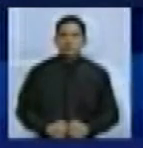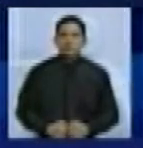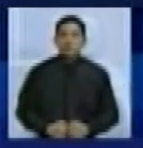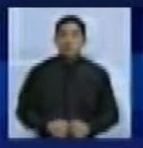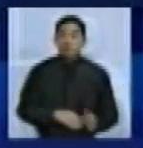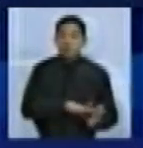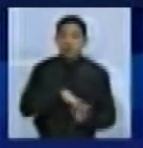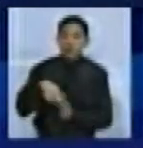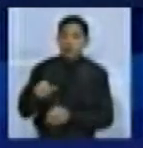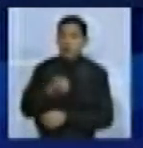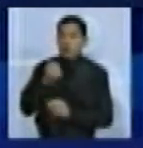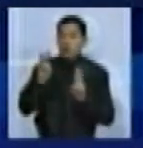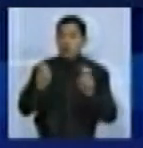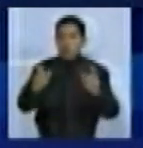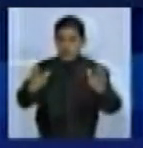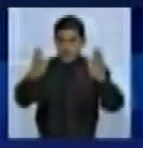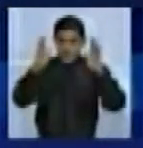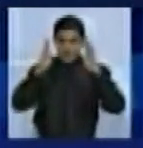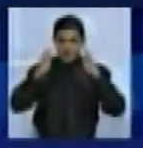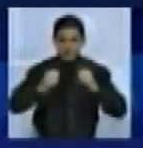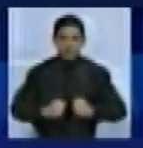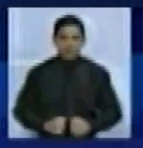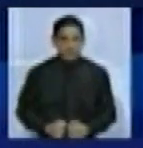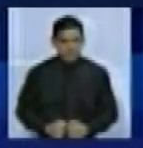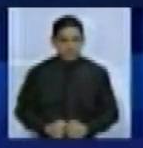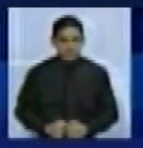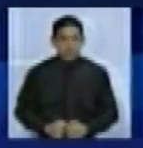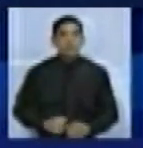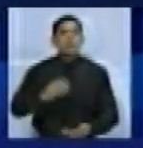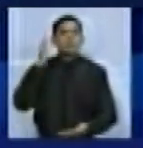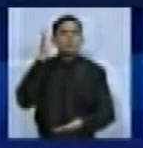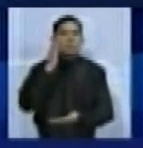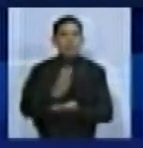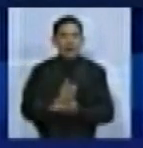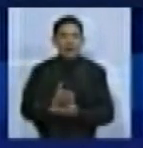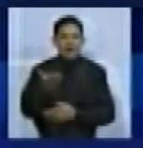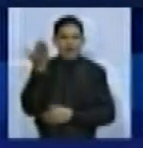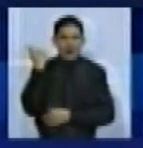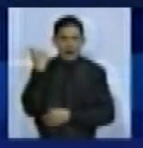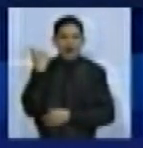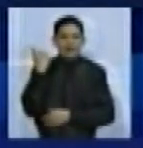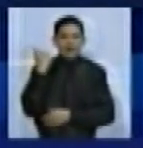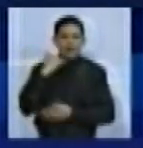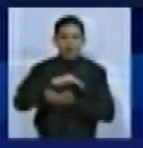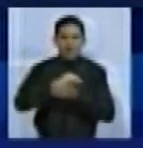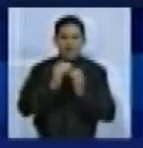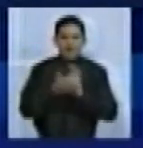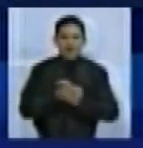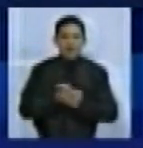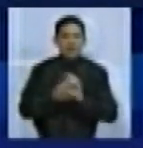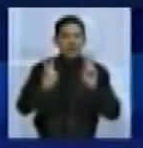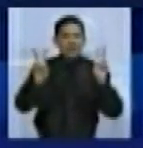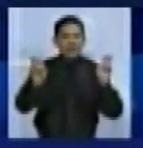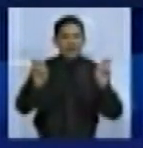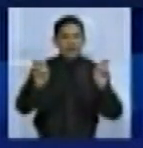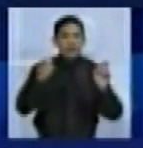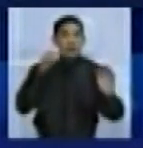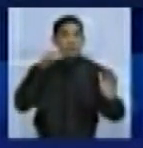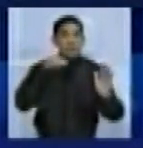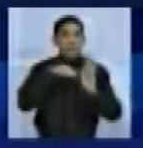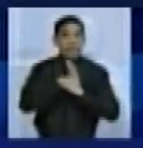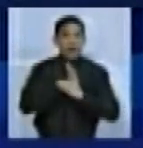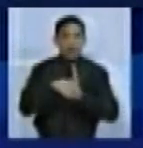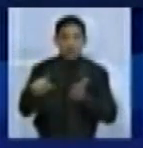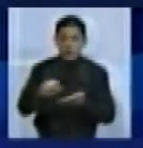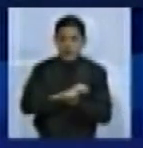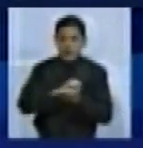Y en otros temas, mucha atención, quedó sin efecto la resolución emitida en noviembre del año pasado sobre el cobro de intereses en las tarjetas de